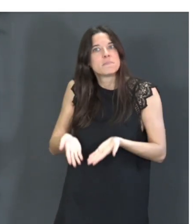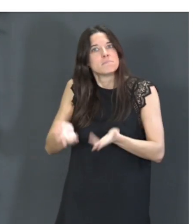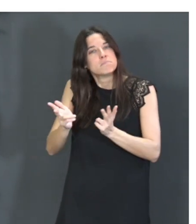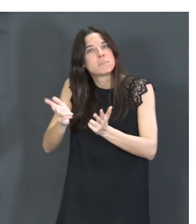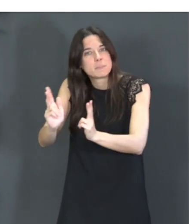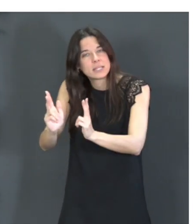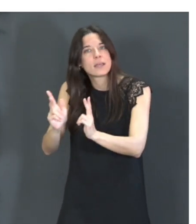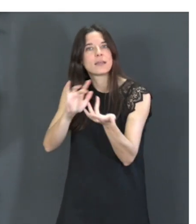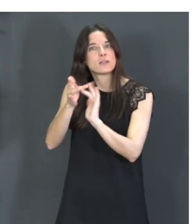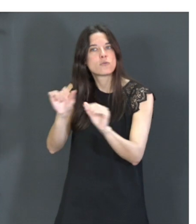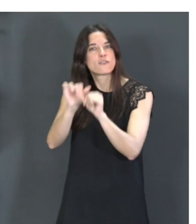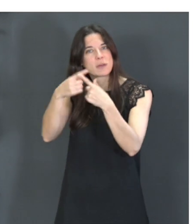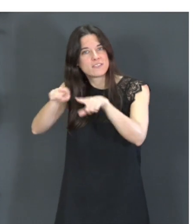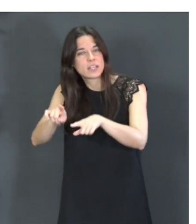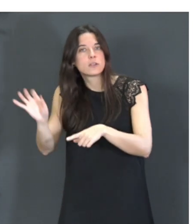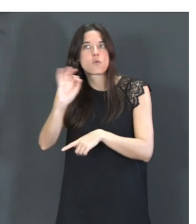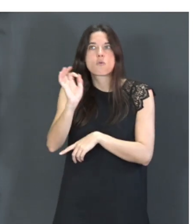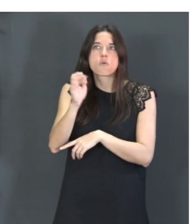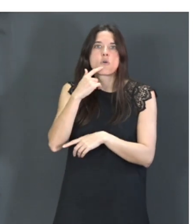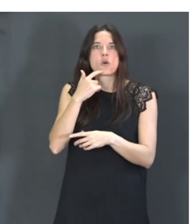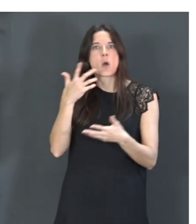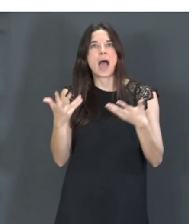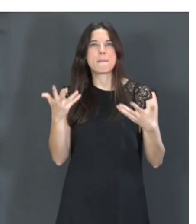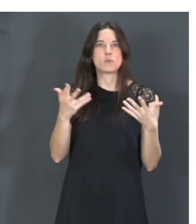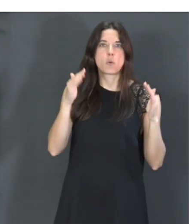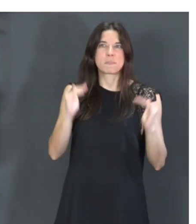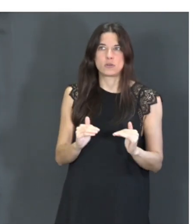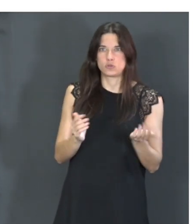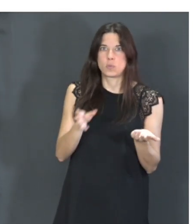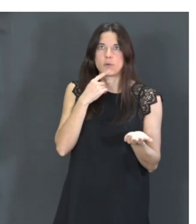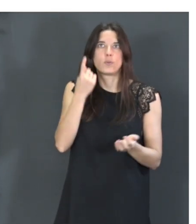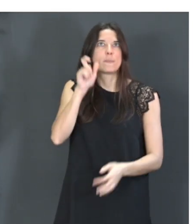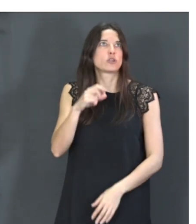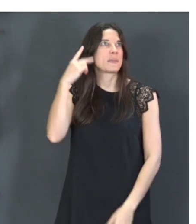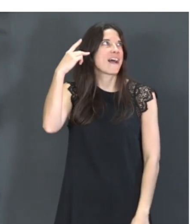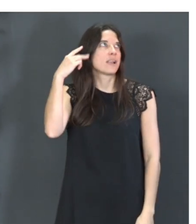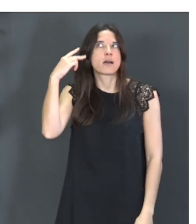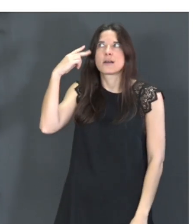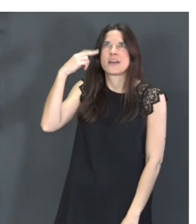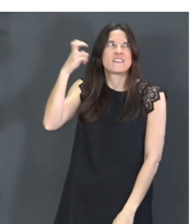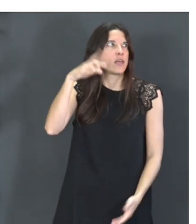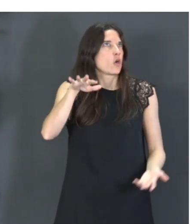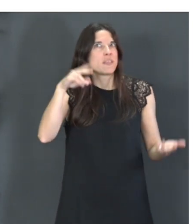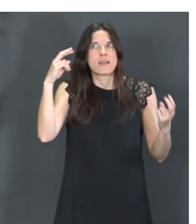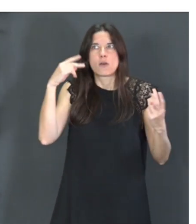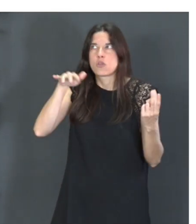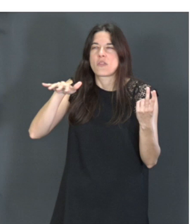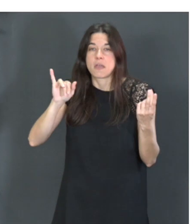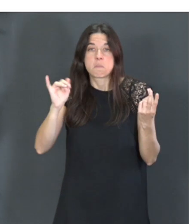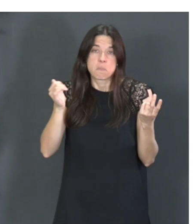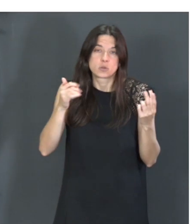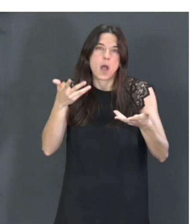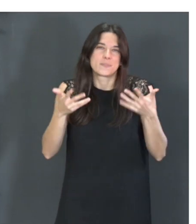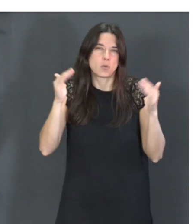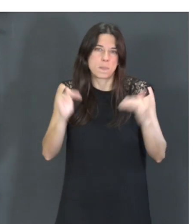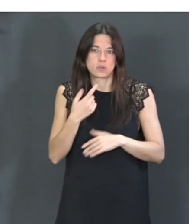interactuar de otra forma, o es menos ambiguo que alguien que me habla y no sé de dónde viene, ¿no? Y en ese sentido